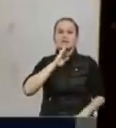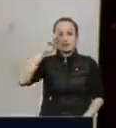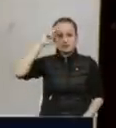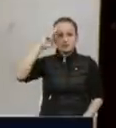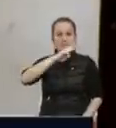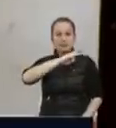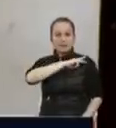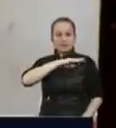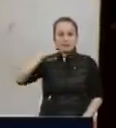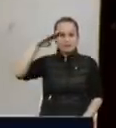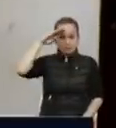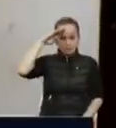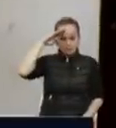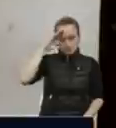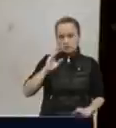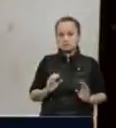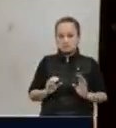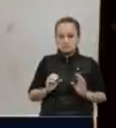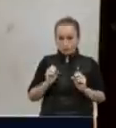Armadas. Bien,